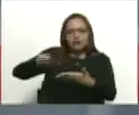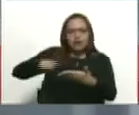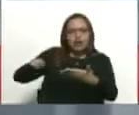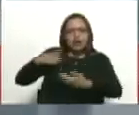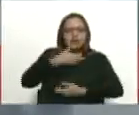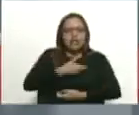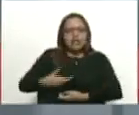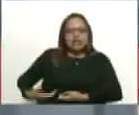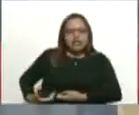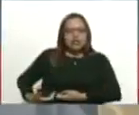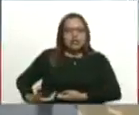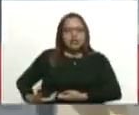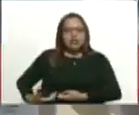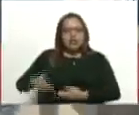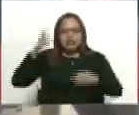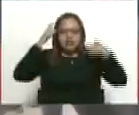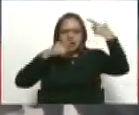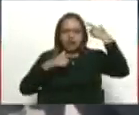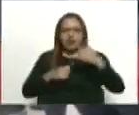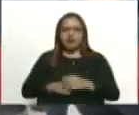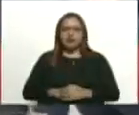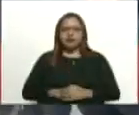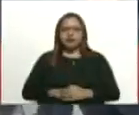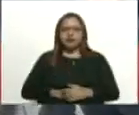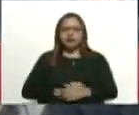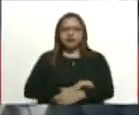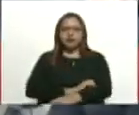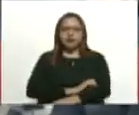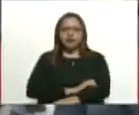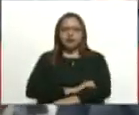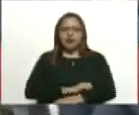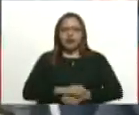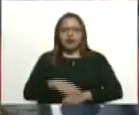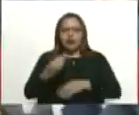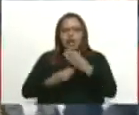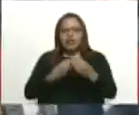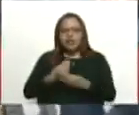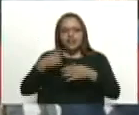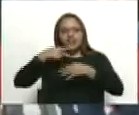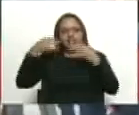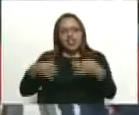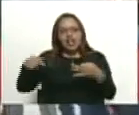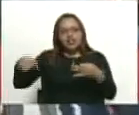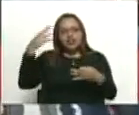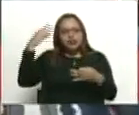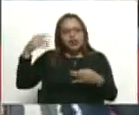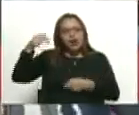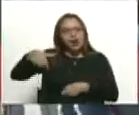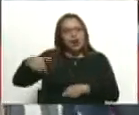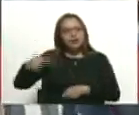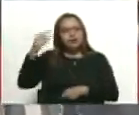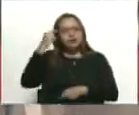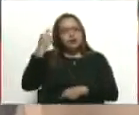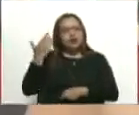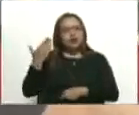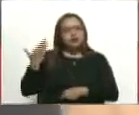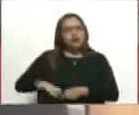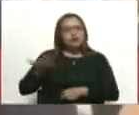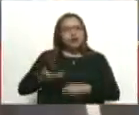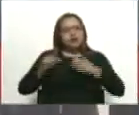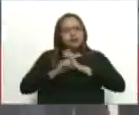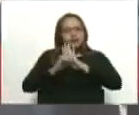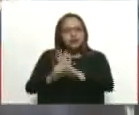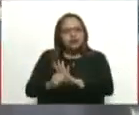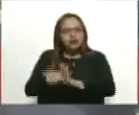presidente Chávez para cumplir con este sueño. Así que hoy ha sido un día